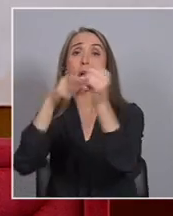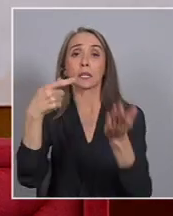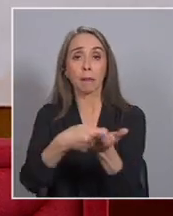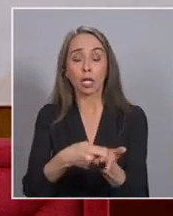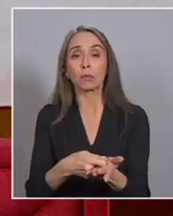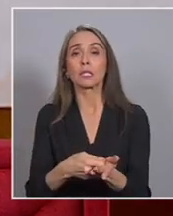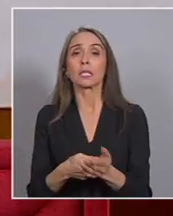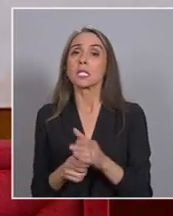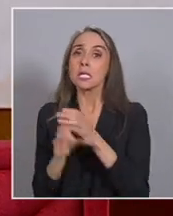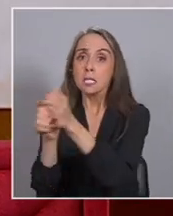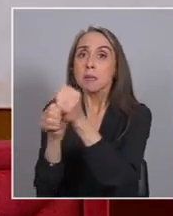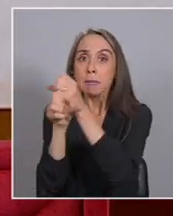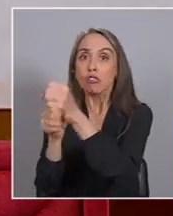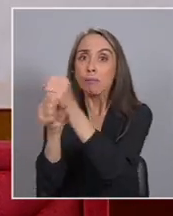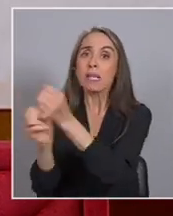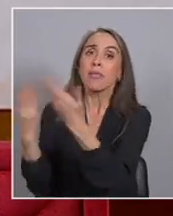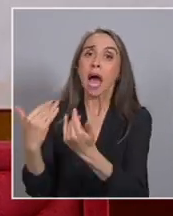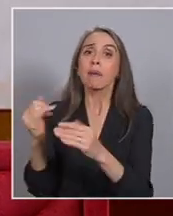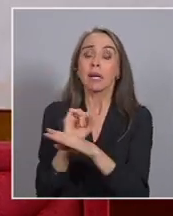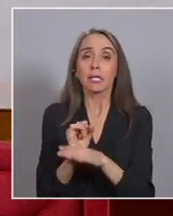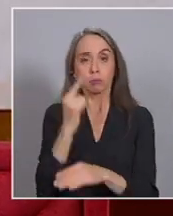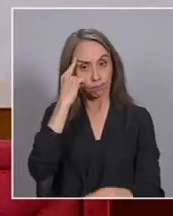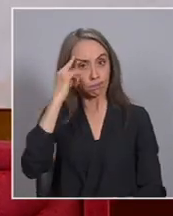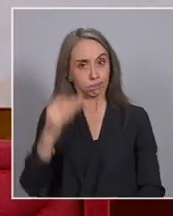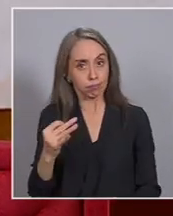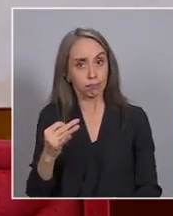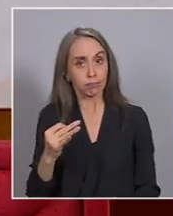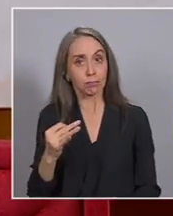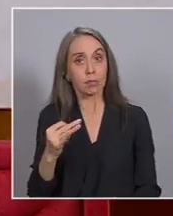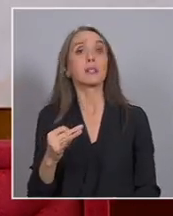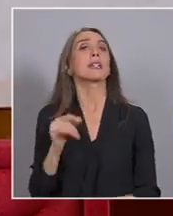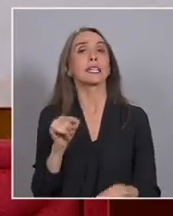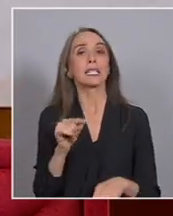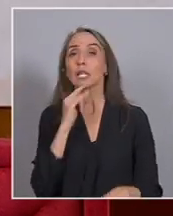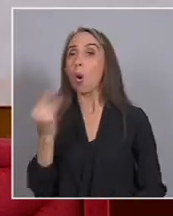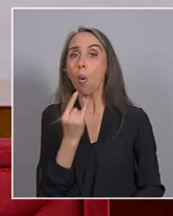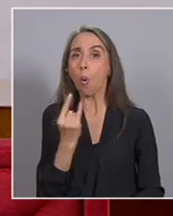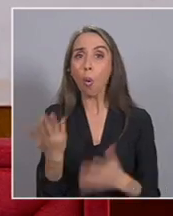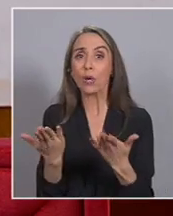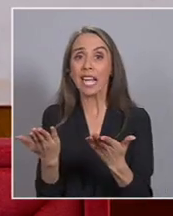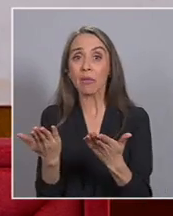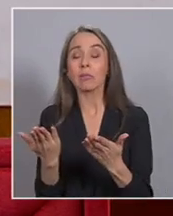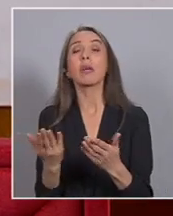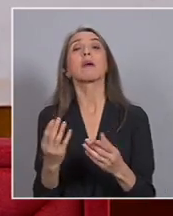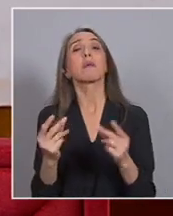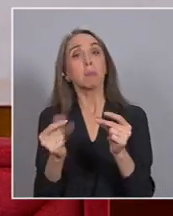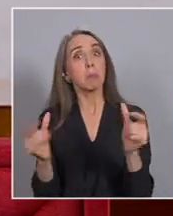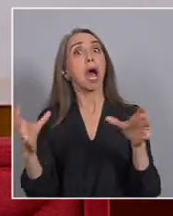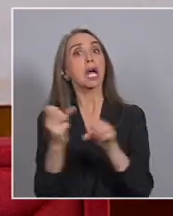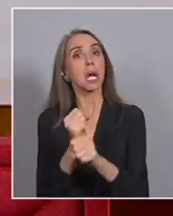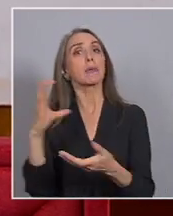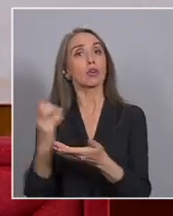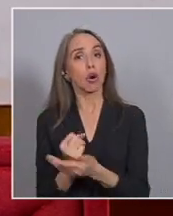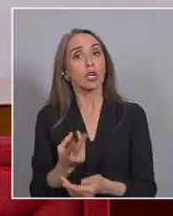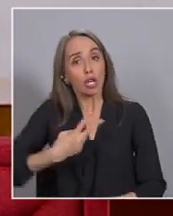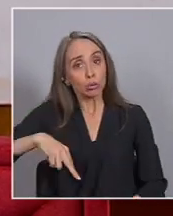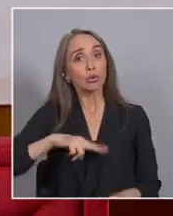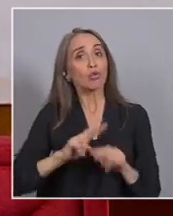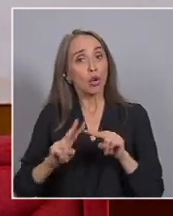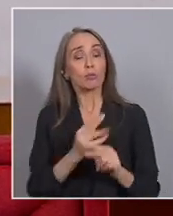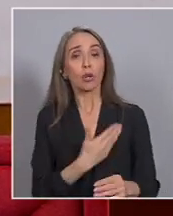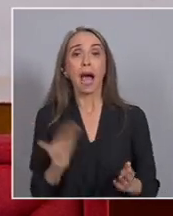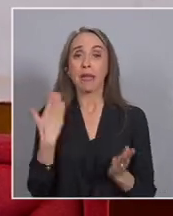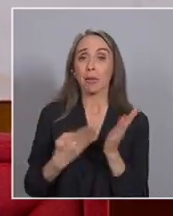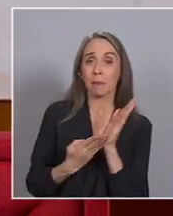estar apretando, pero cuando se hacen con convicción estas cosas y con sentido de urgencia, salen más rápido. Eso estamos haciendo, pese a